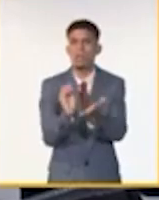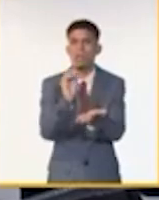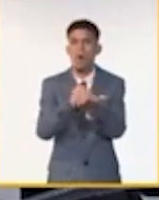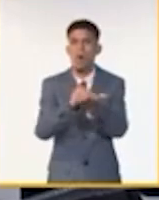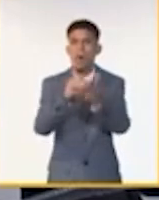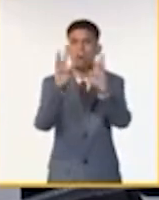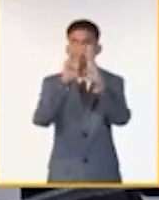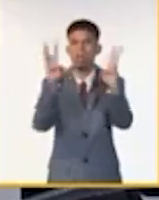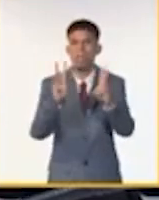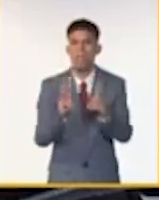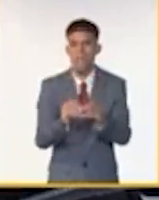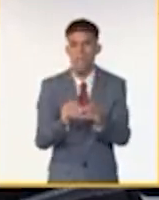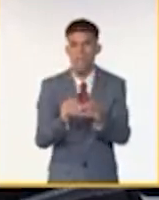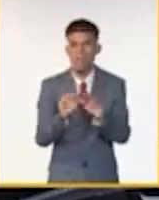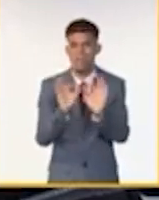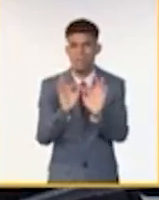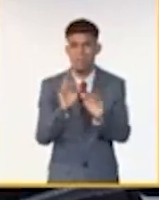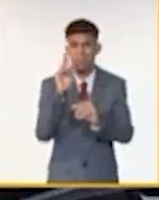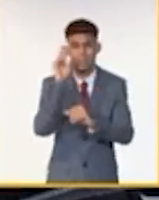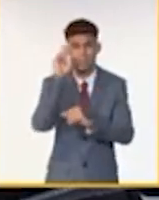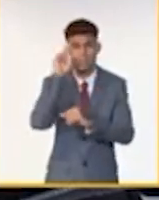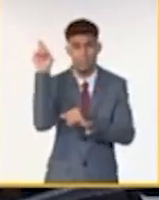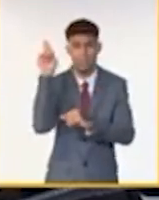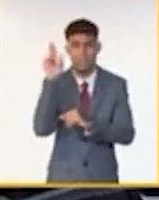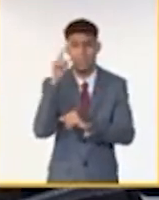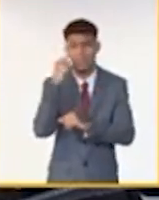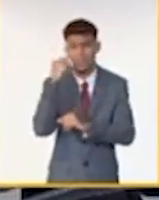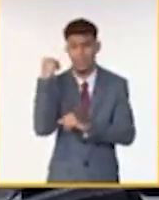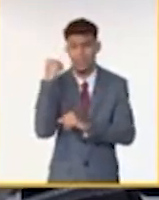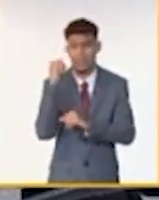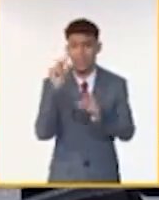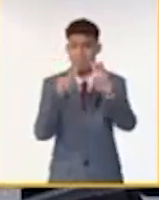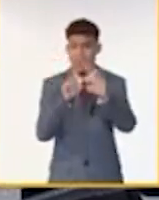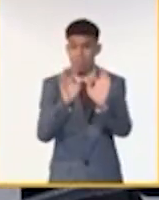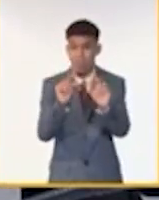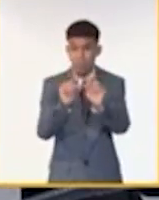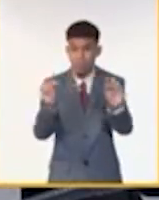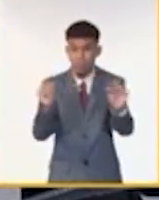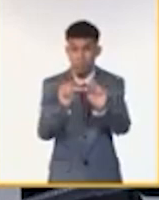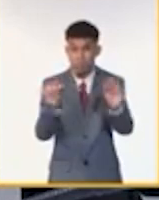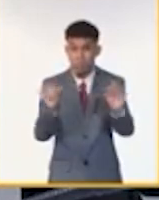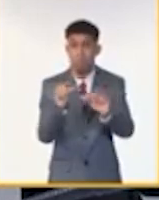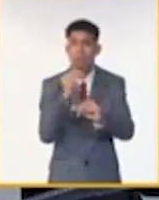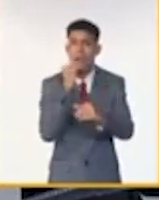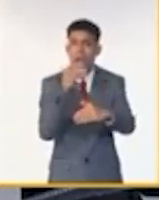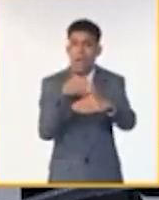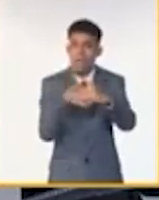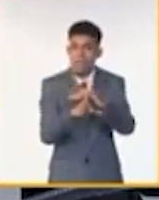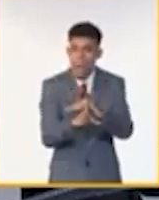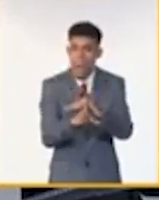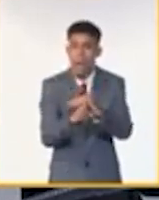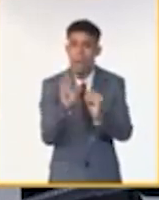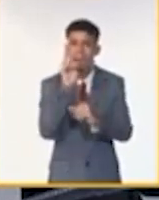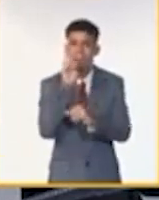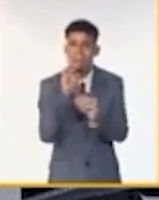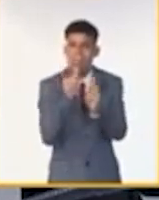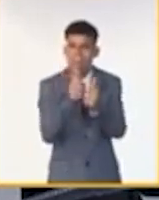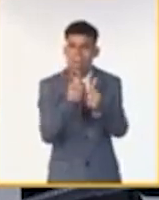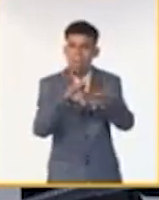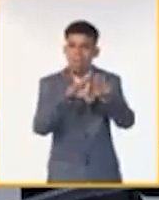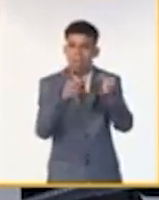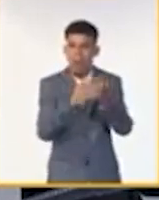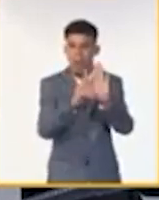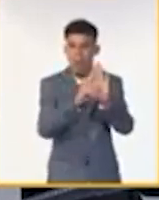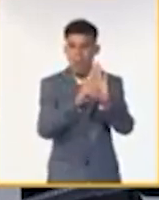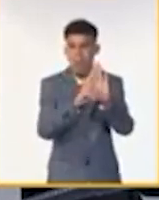la de la asamblea para generar conocimiento del pueblo y además se habilitan los correspondientes correos para que se puedan formular